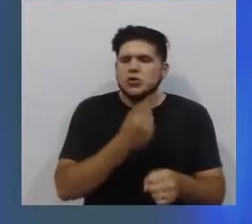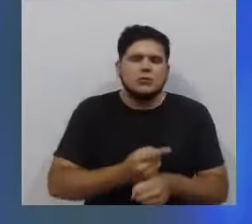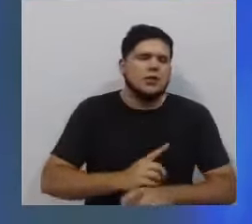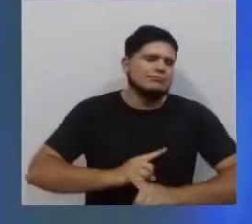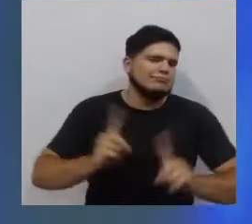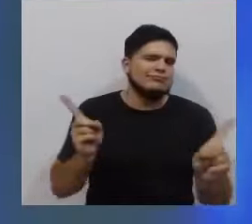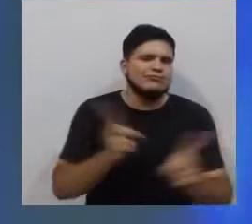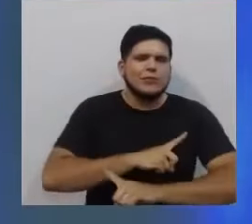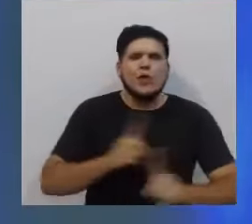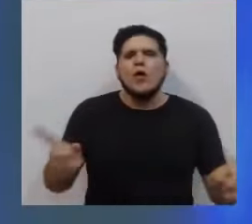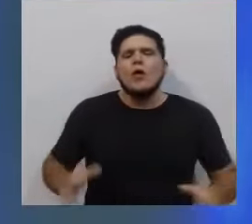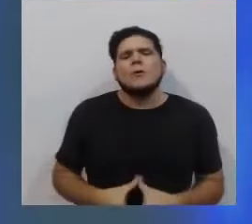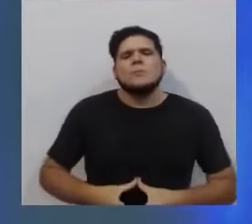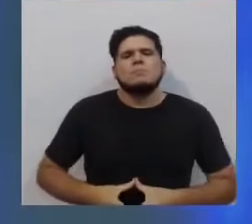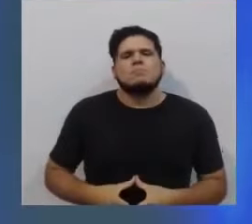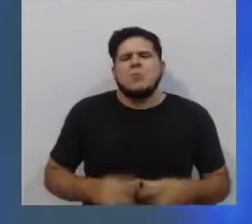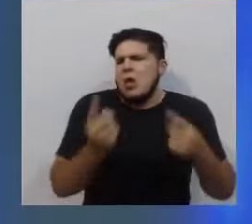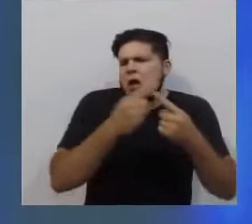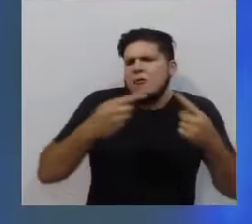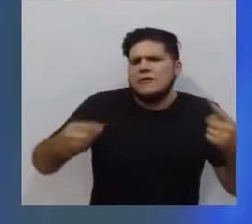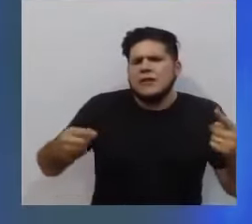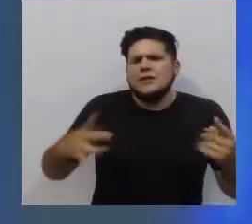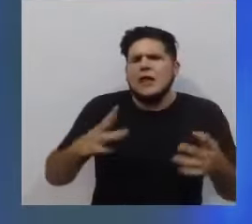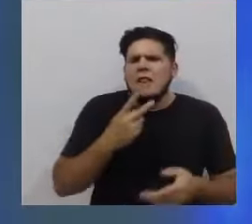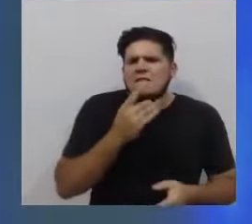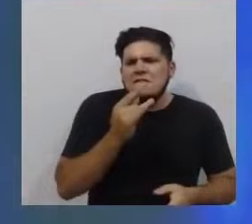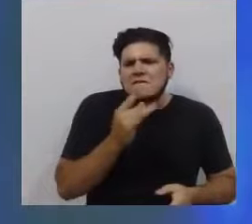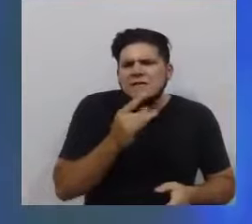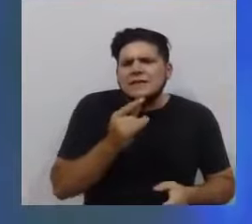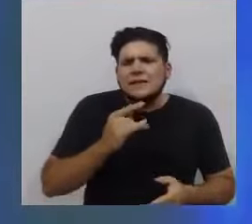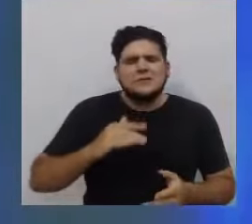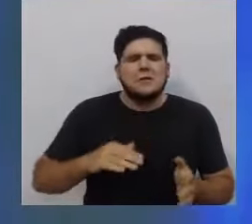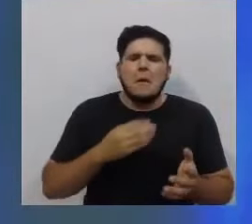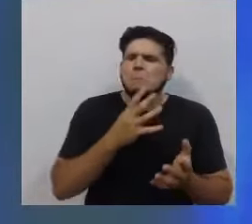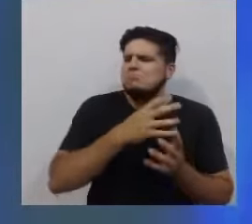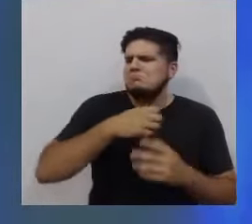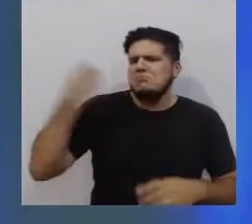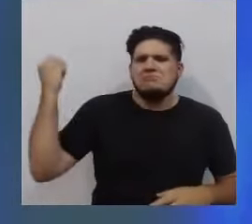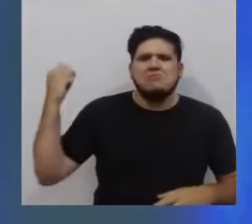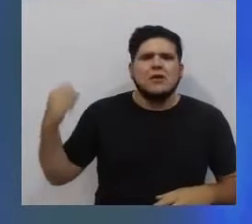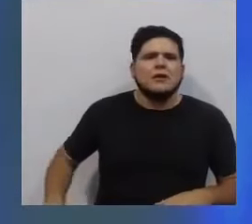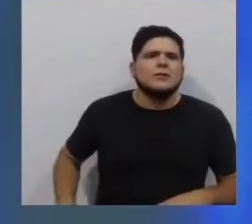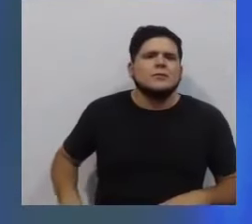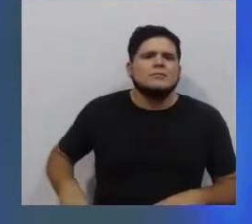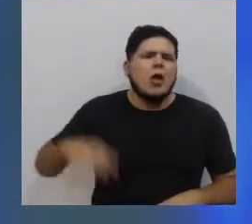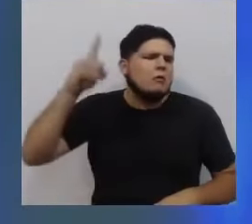superar si tenemos a dios de nuestro lado y hay un horizonte trazado y voy a llegar